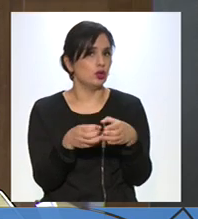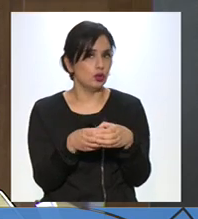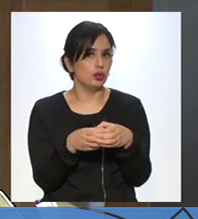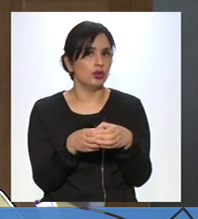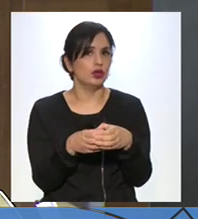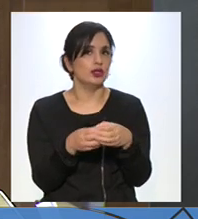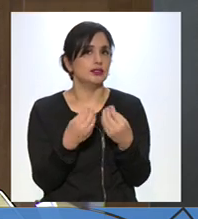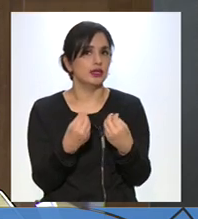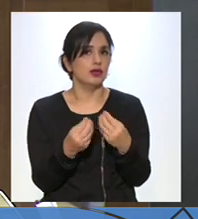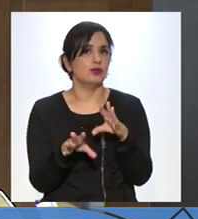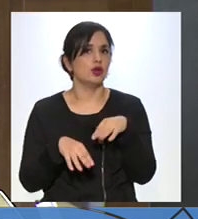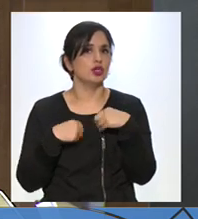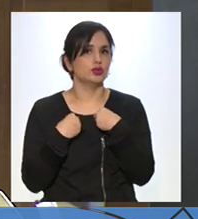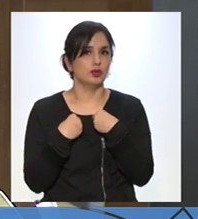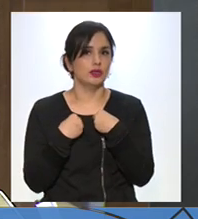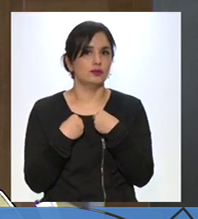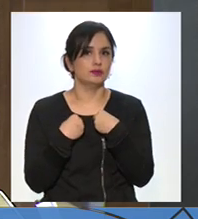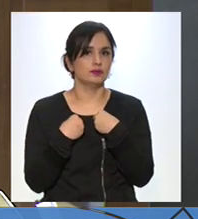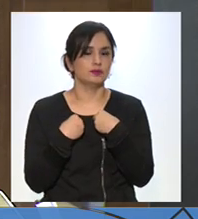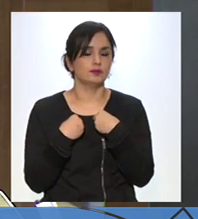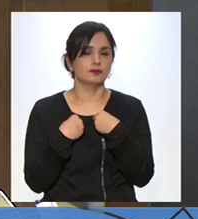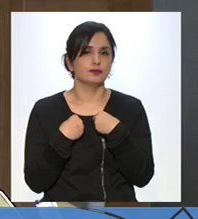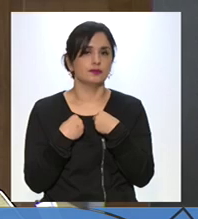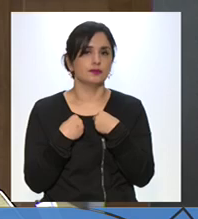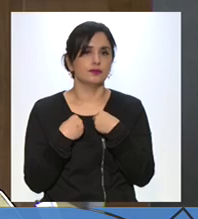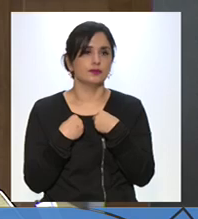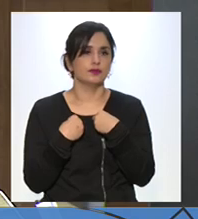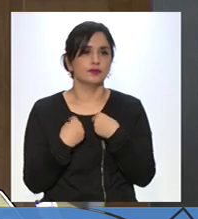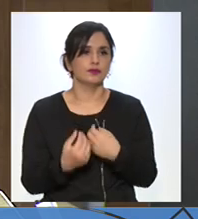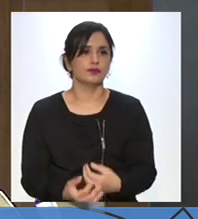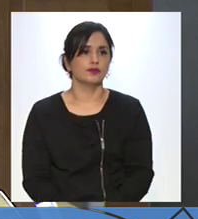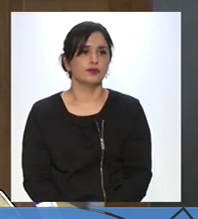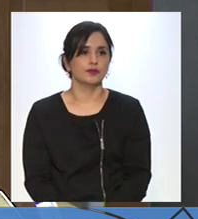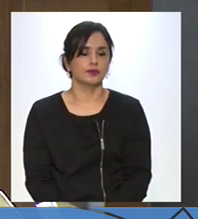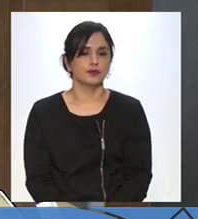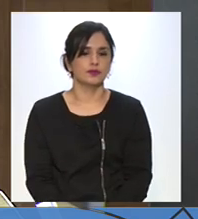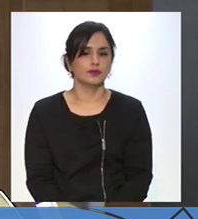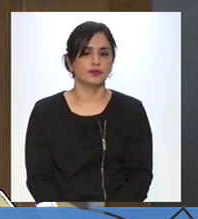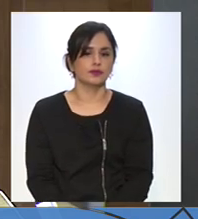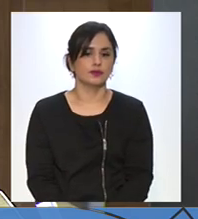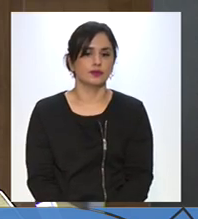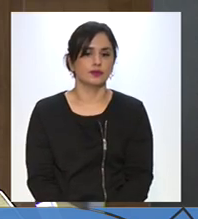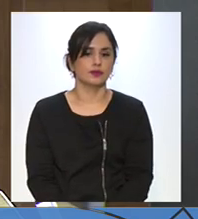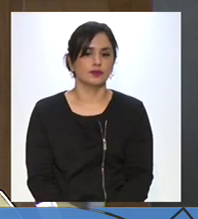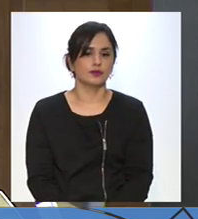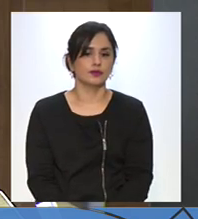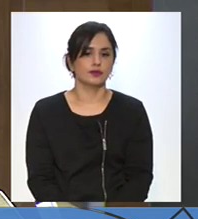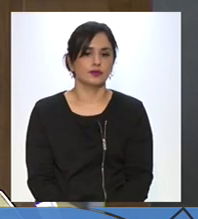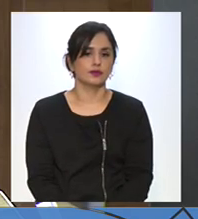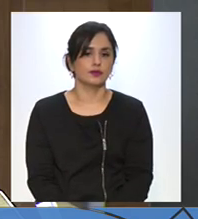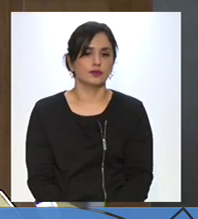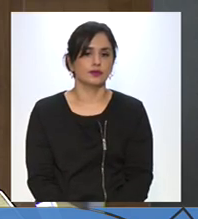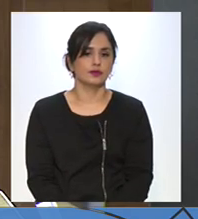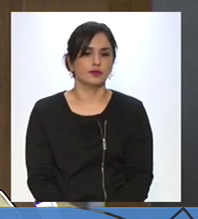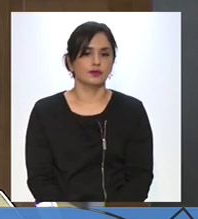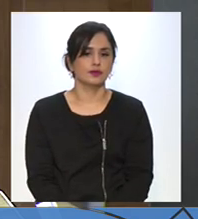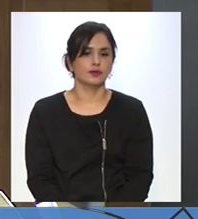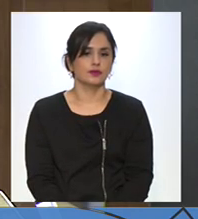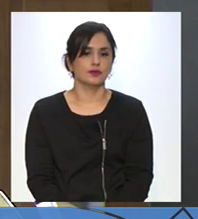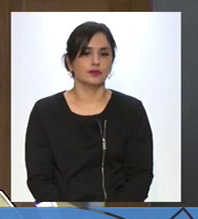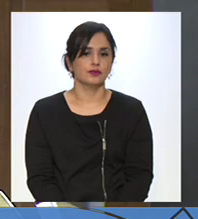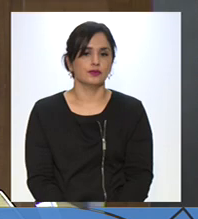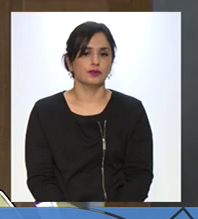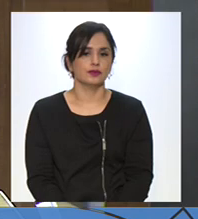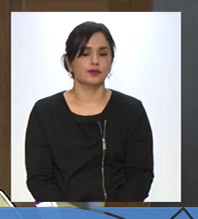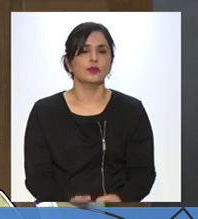bueno asumir, no, obviamente no en términos imperativos, pero sí como puede hacerlo el Banco Central a manera